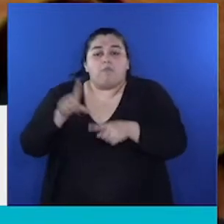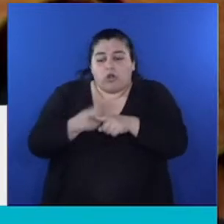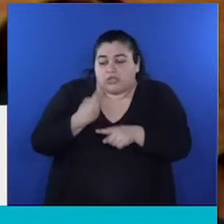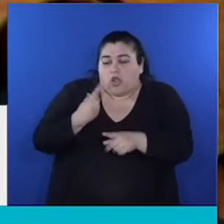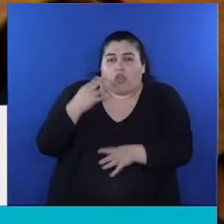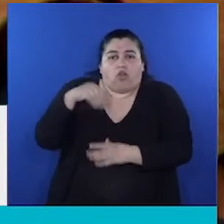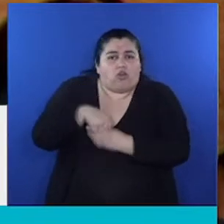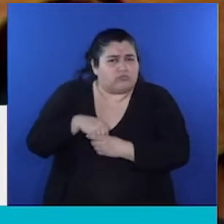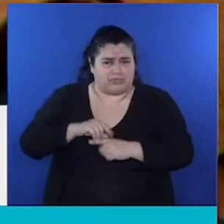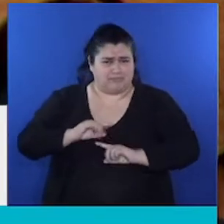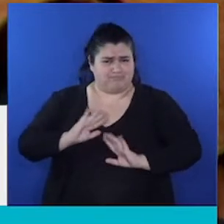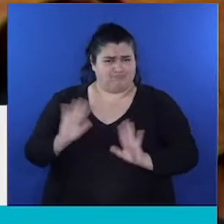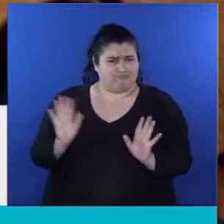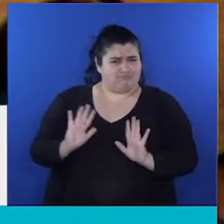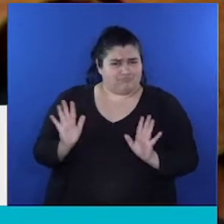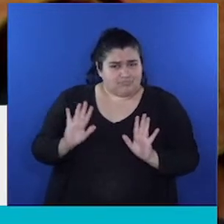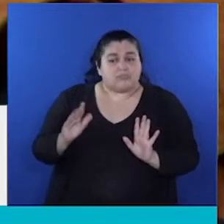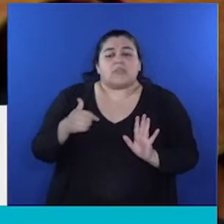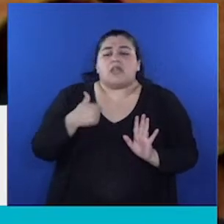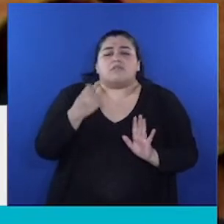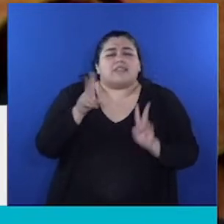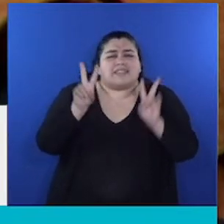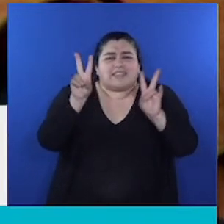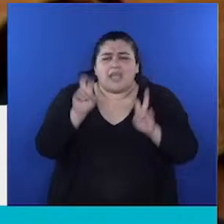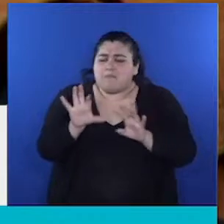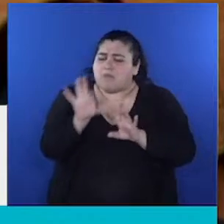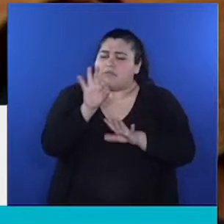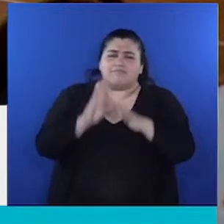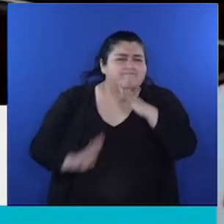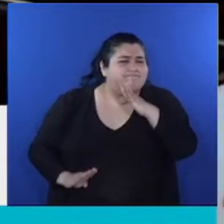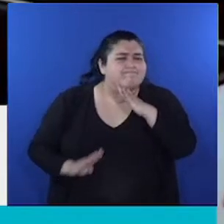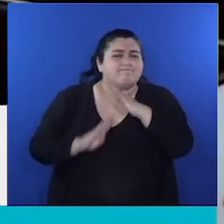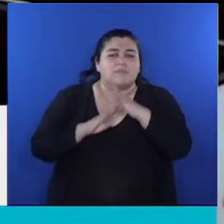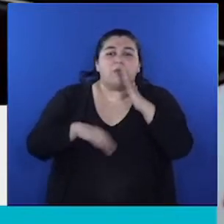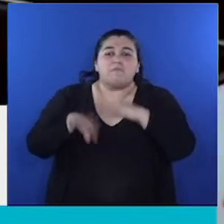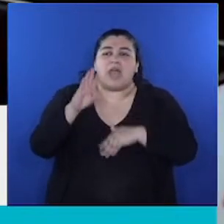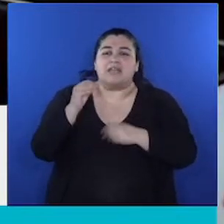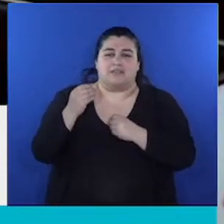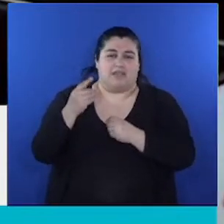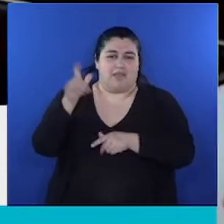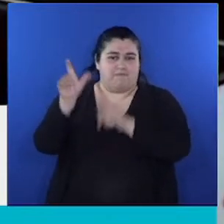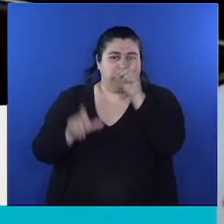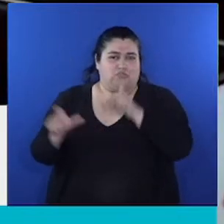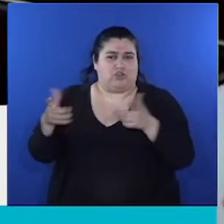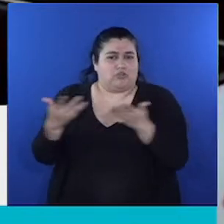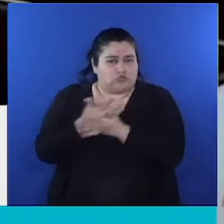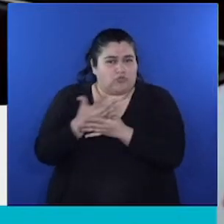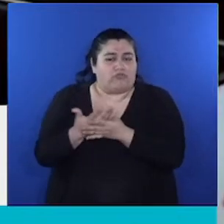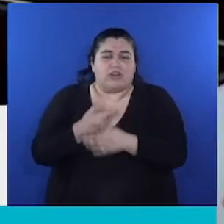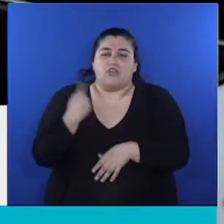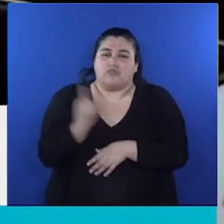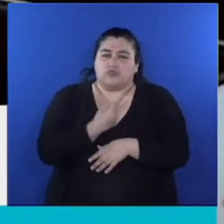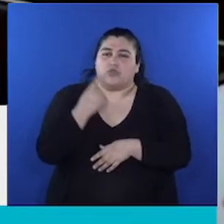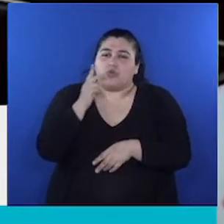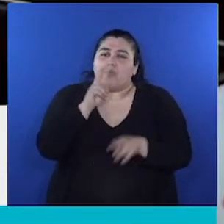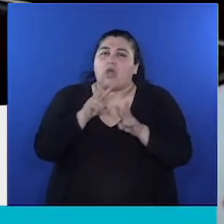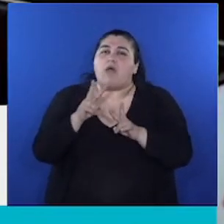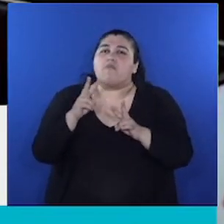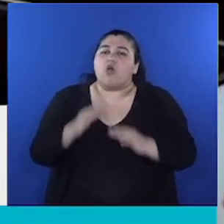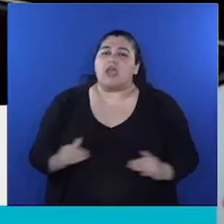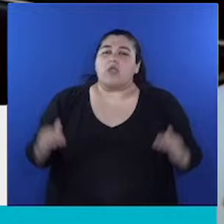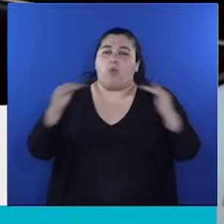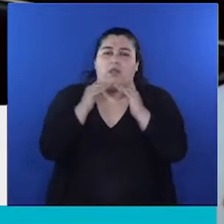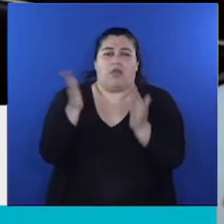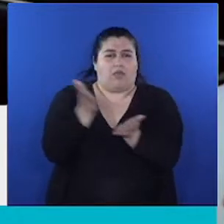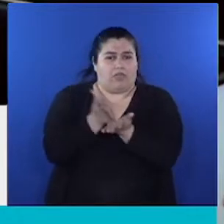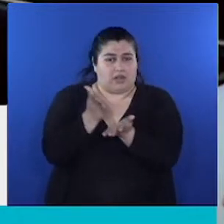sino poniendo en el centro de la escena a todas aquellas que merecemos la igualdad de derechos en este momento